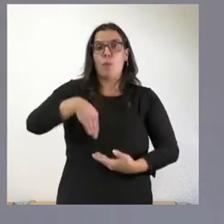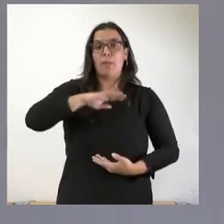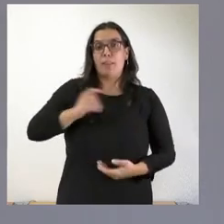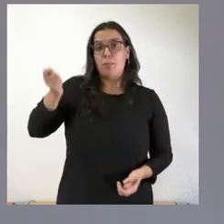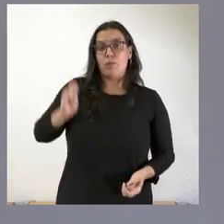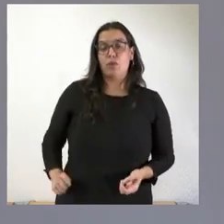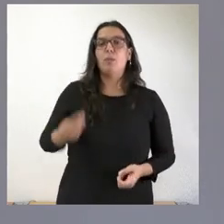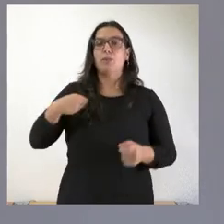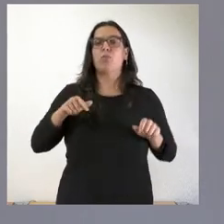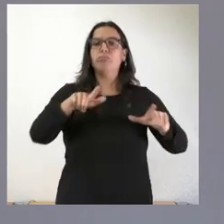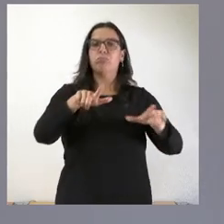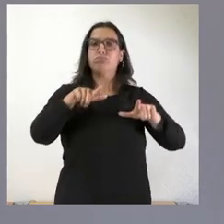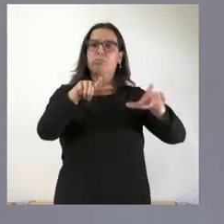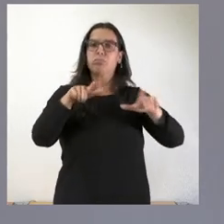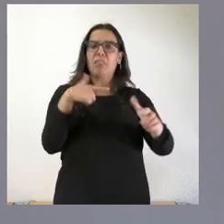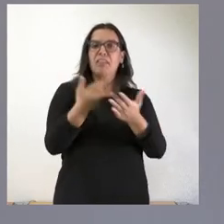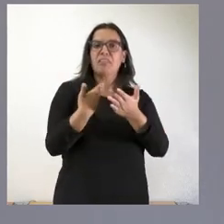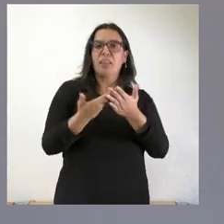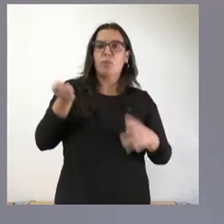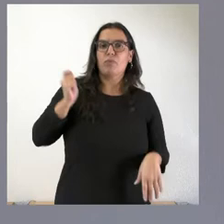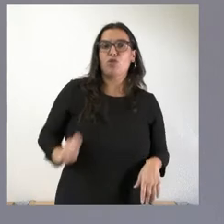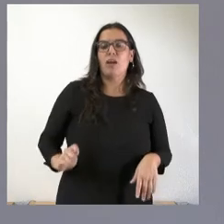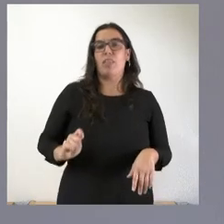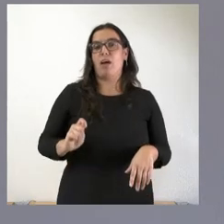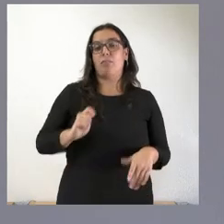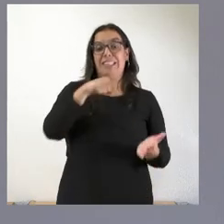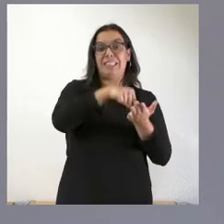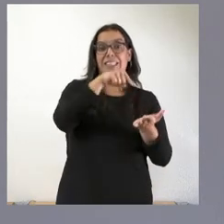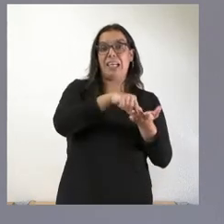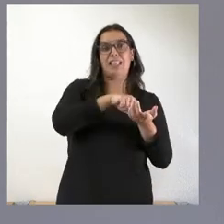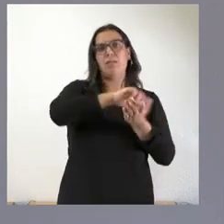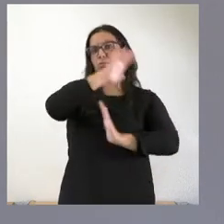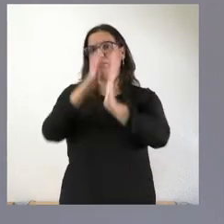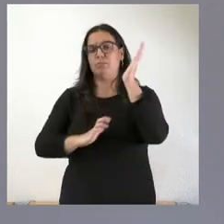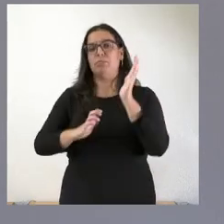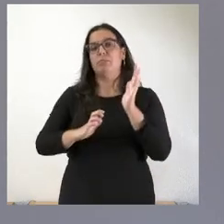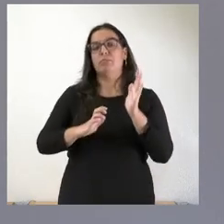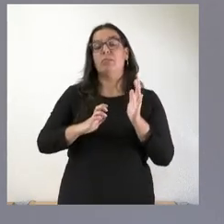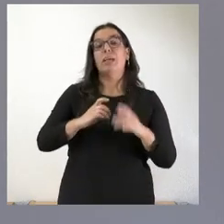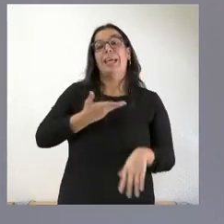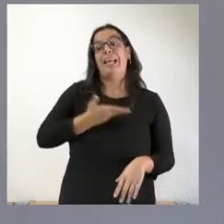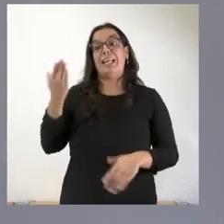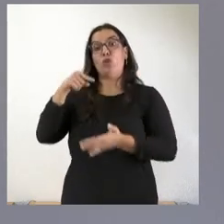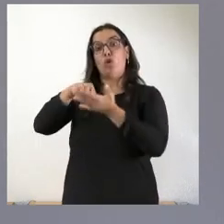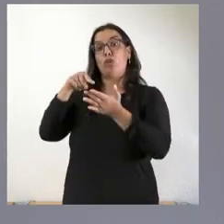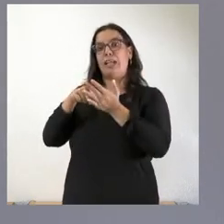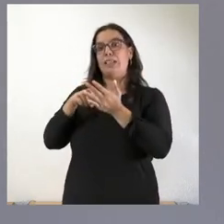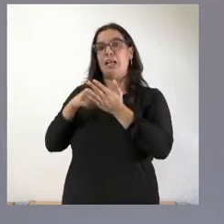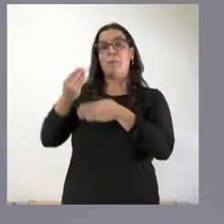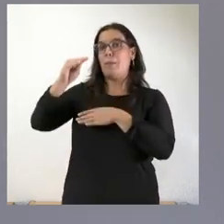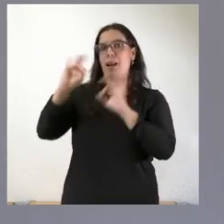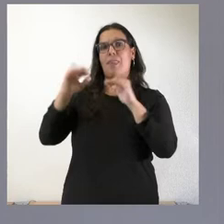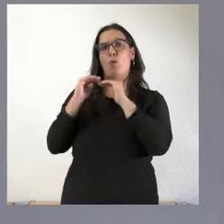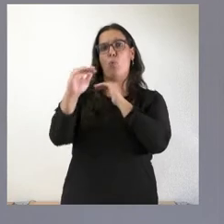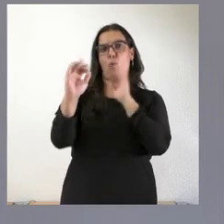de certificados de profesionalidad, por tasas en materia de industria y se congelan el resto de las tasas. Y, por